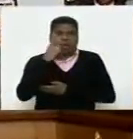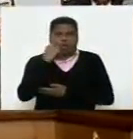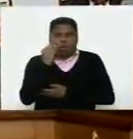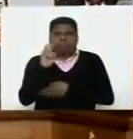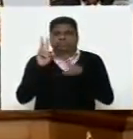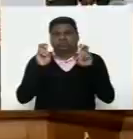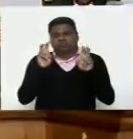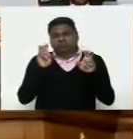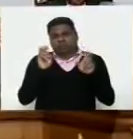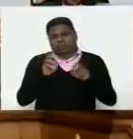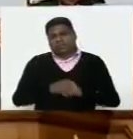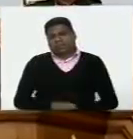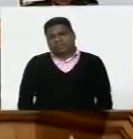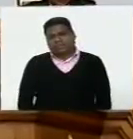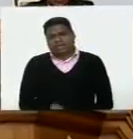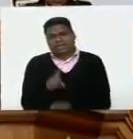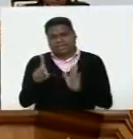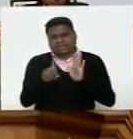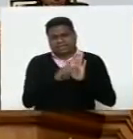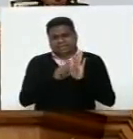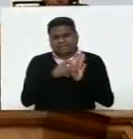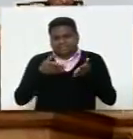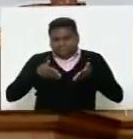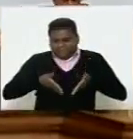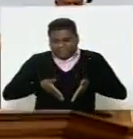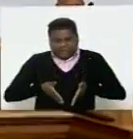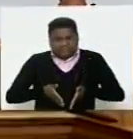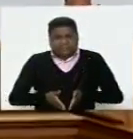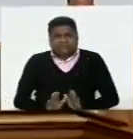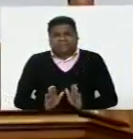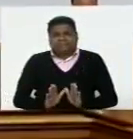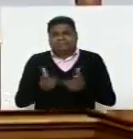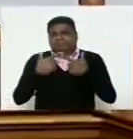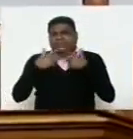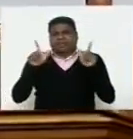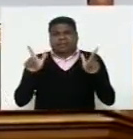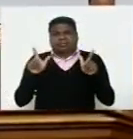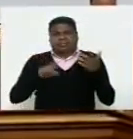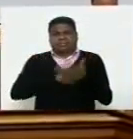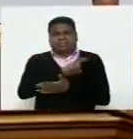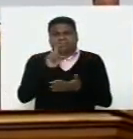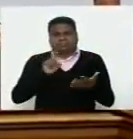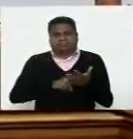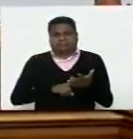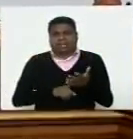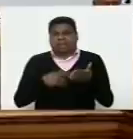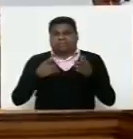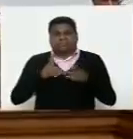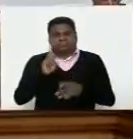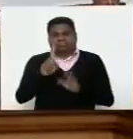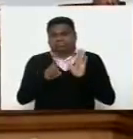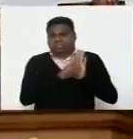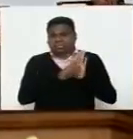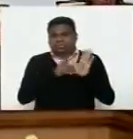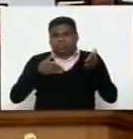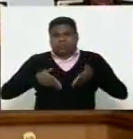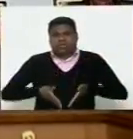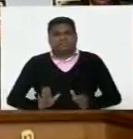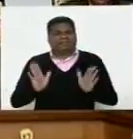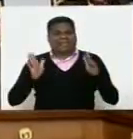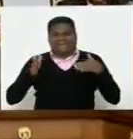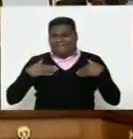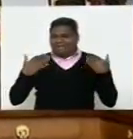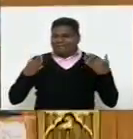nueva, que tienen derecho a nacer en libertad, que tienen derecho a nacer con